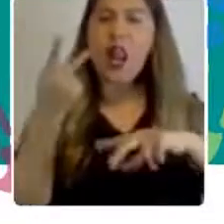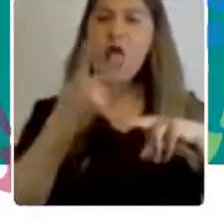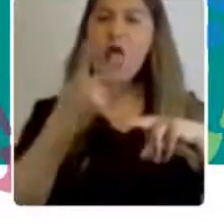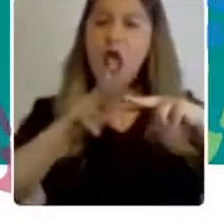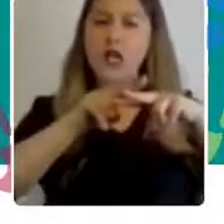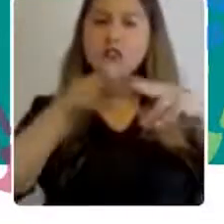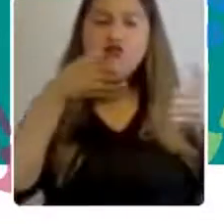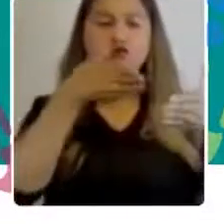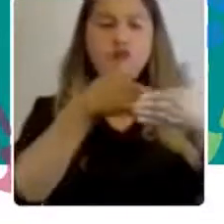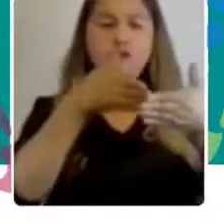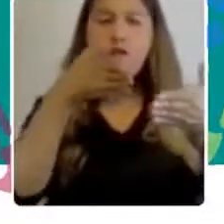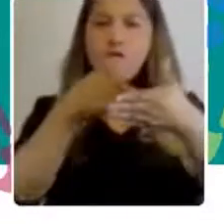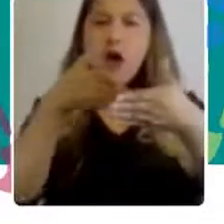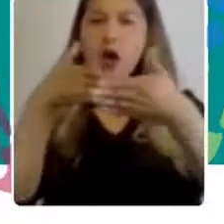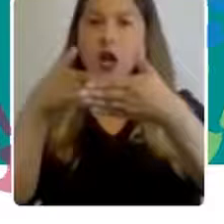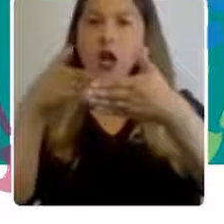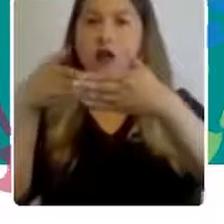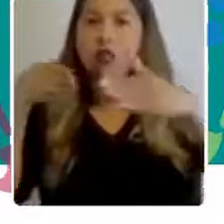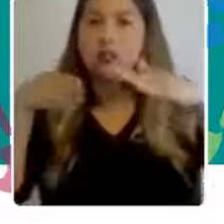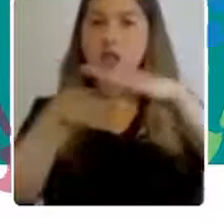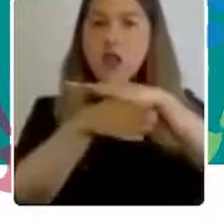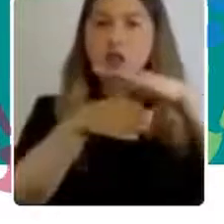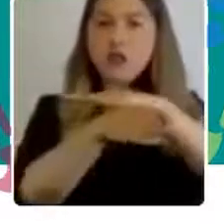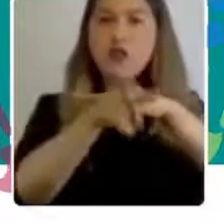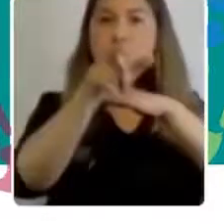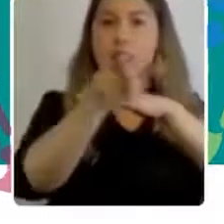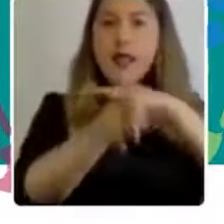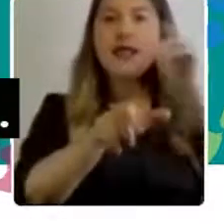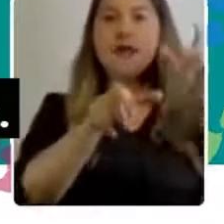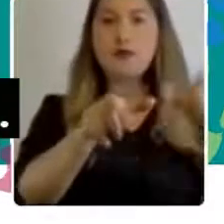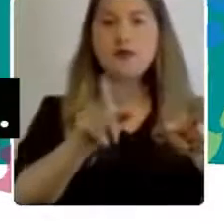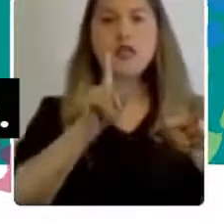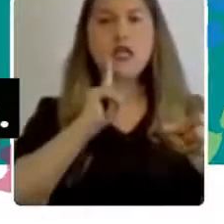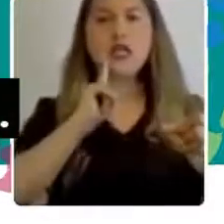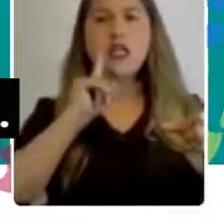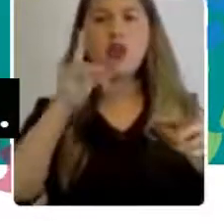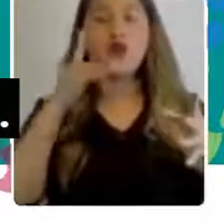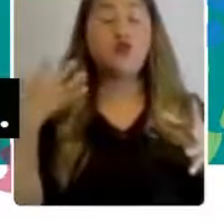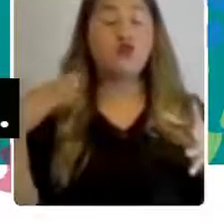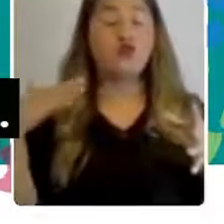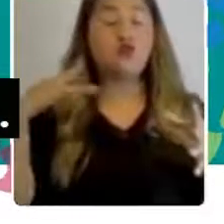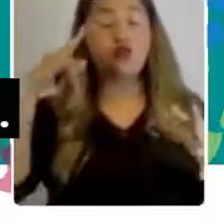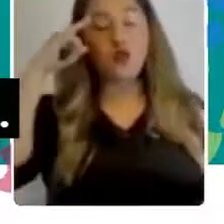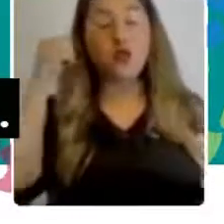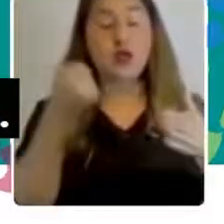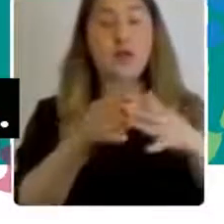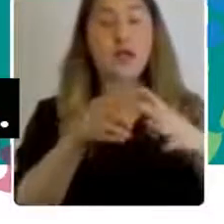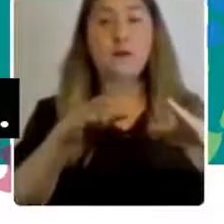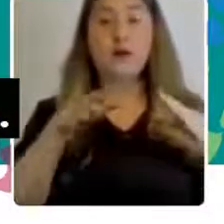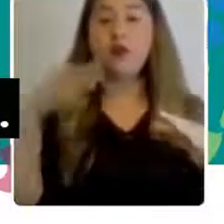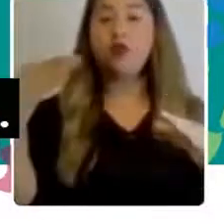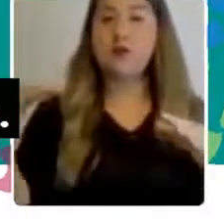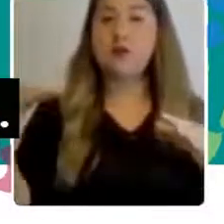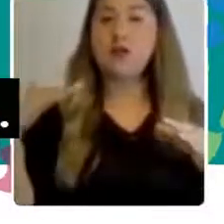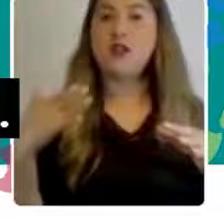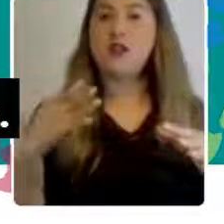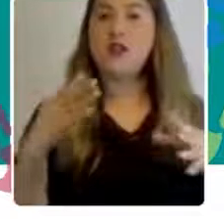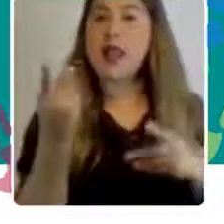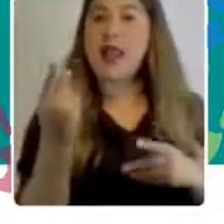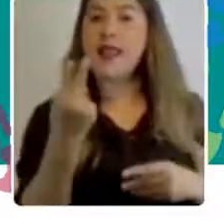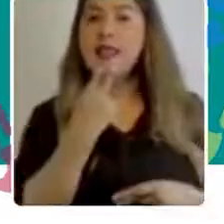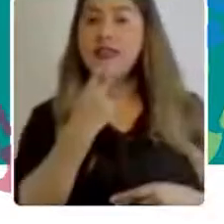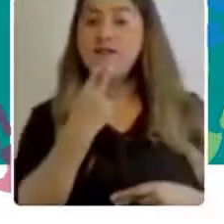que tienen un impacto importante en la calidad de vida o en la sobrevida de los pacientes con enfermedades poco